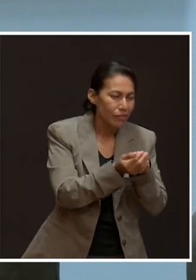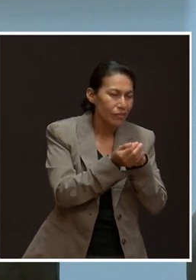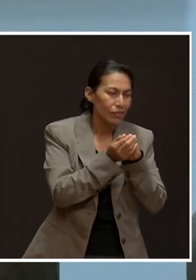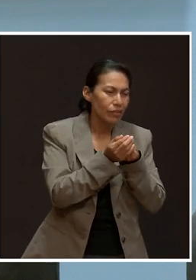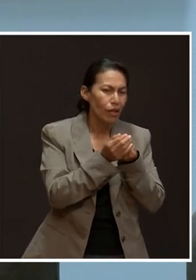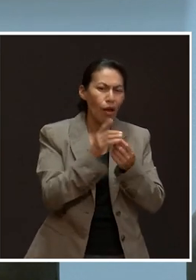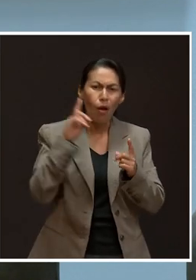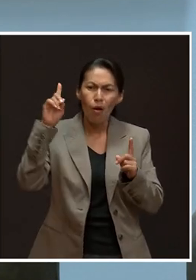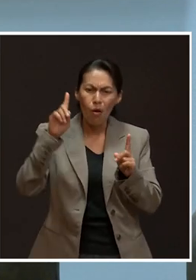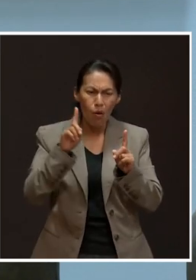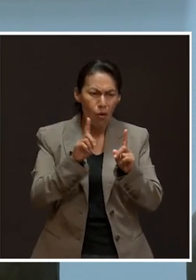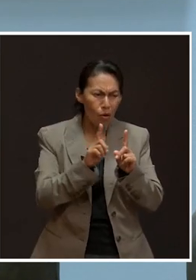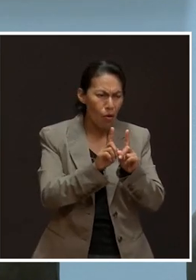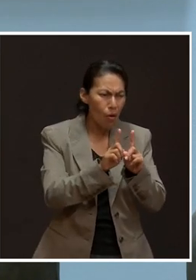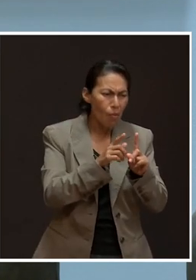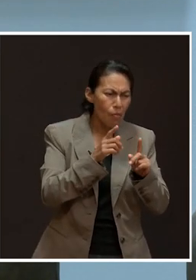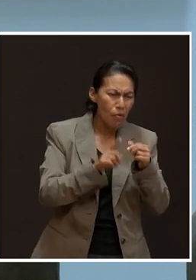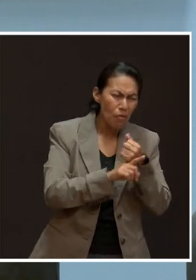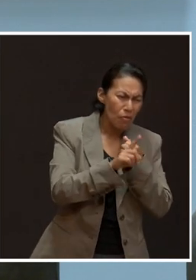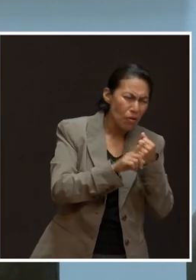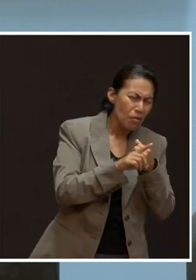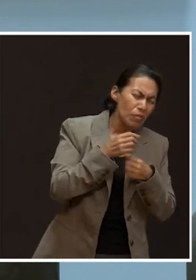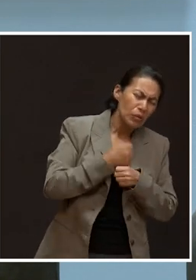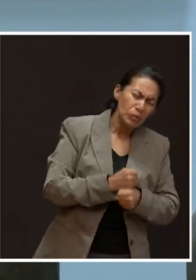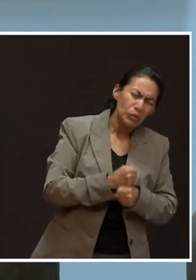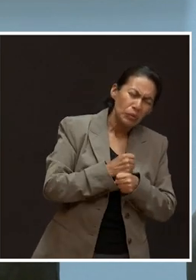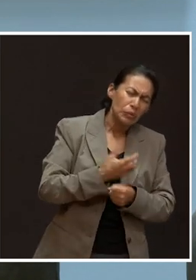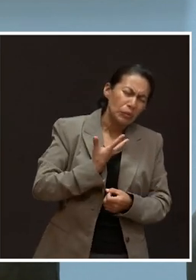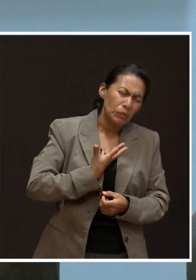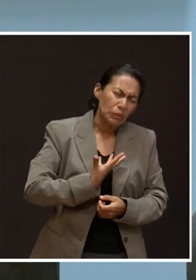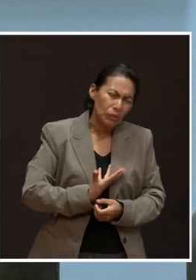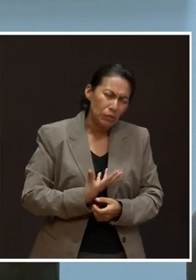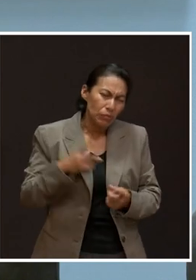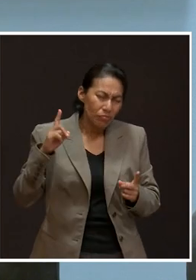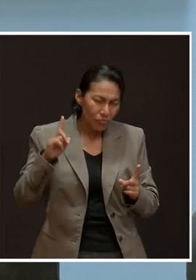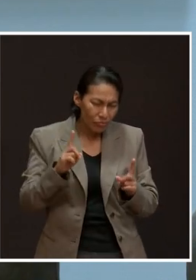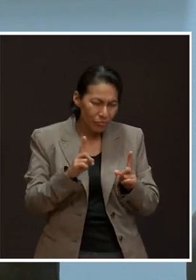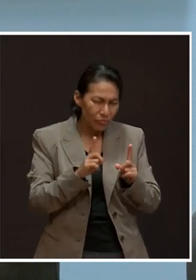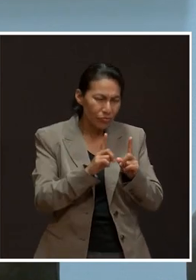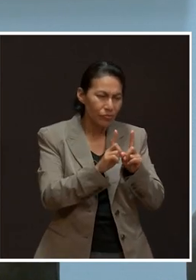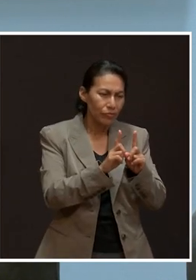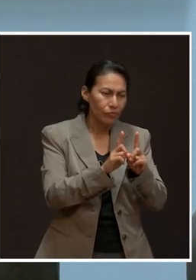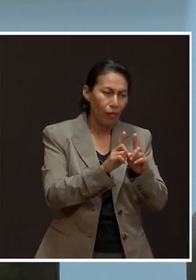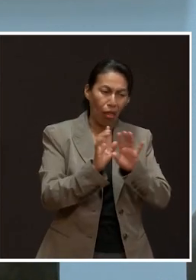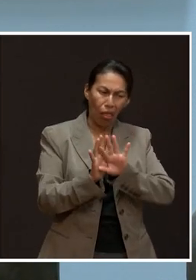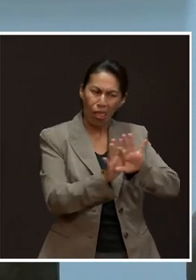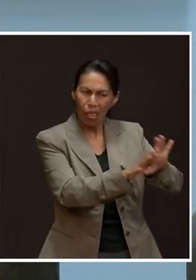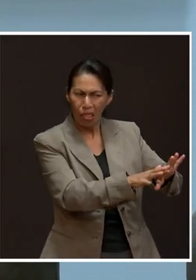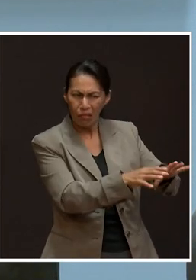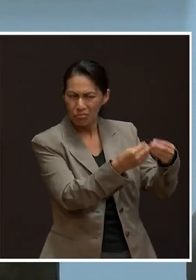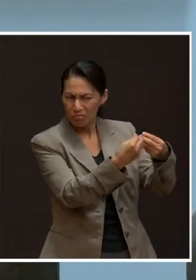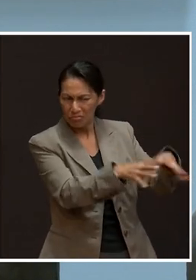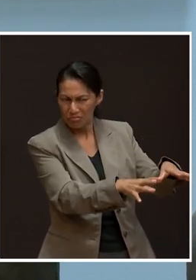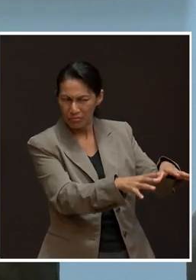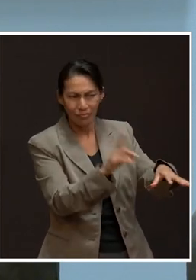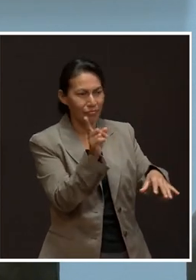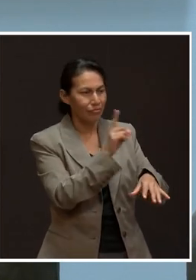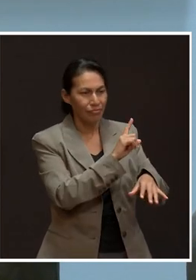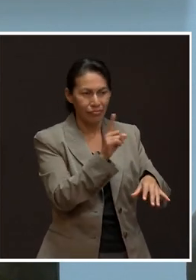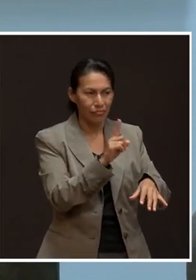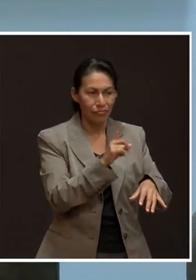angustia. No te dejaré ni te desampararé, dice Él. Y Él cumplió su palabra contigo.